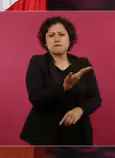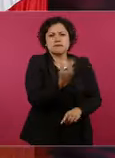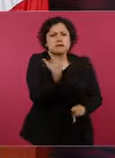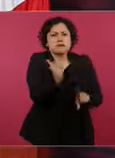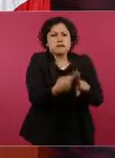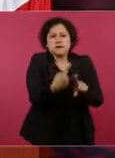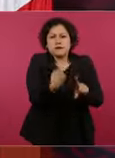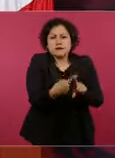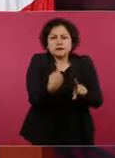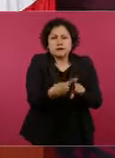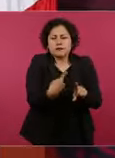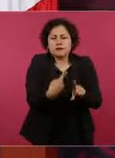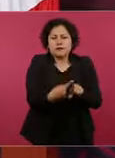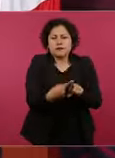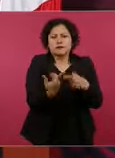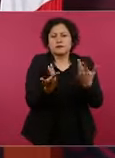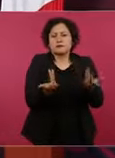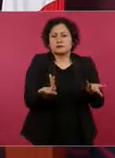y cuál fue